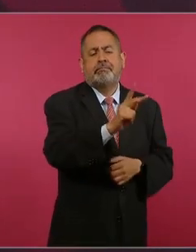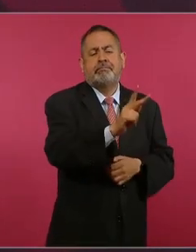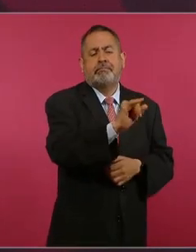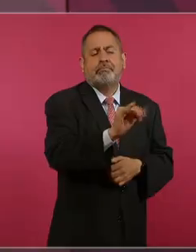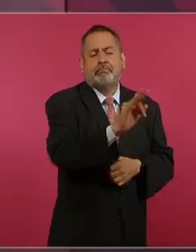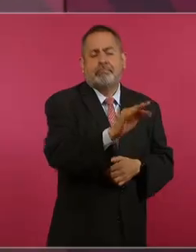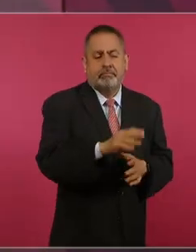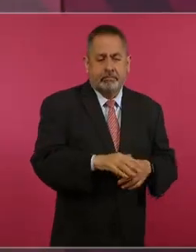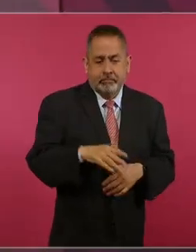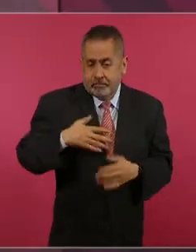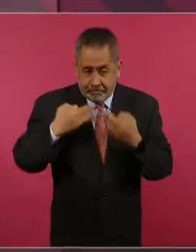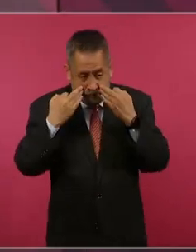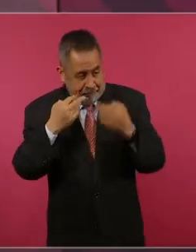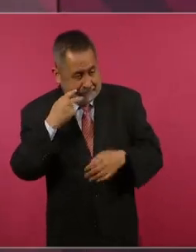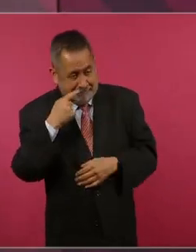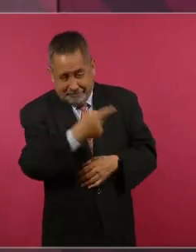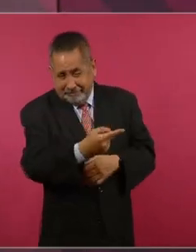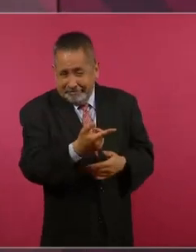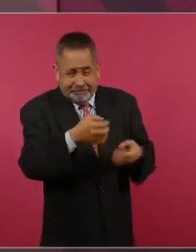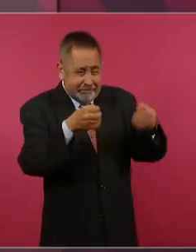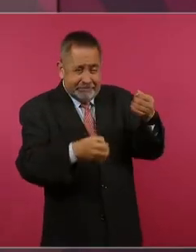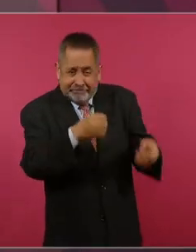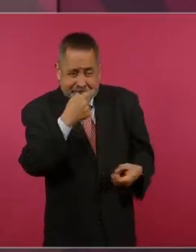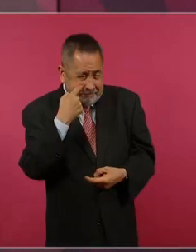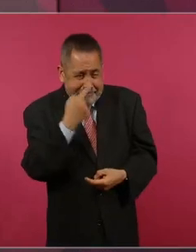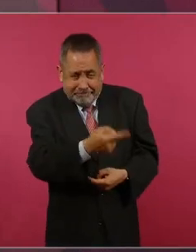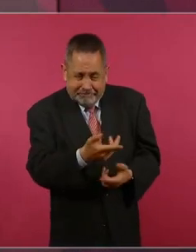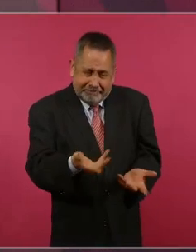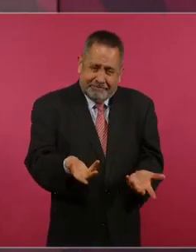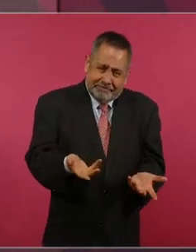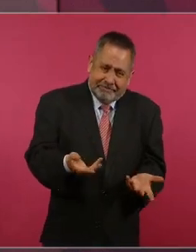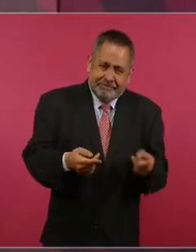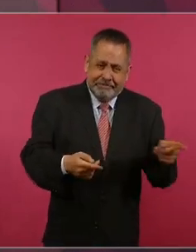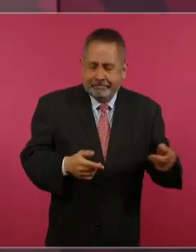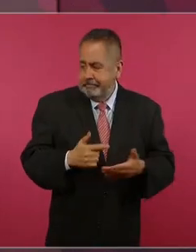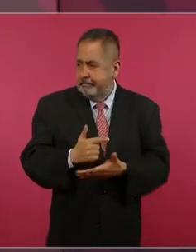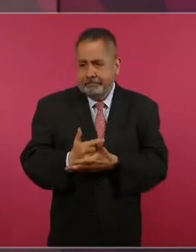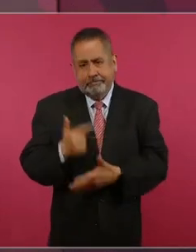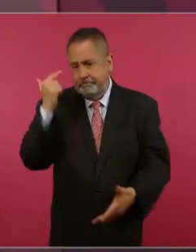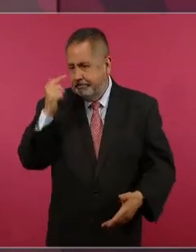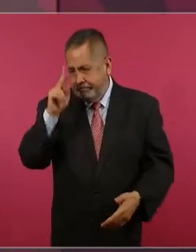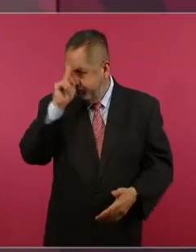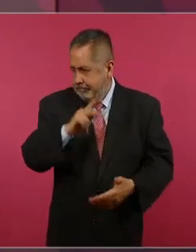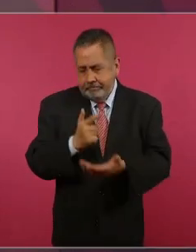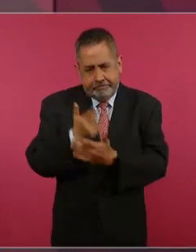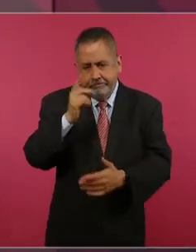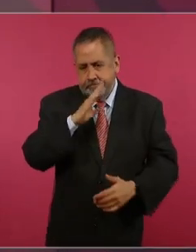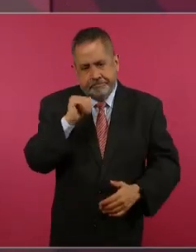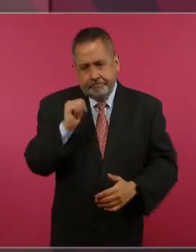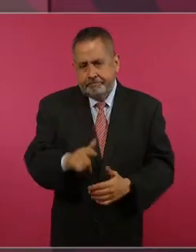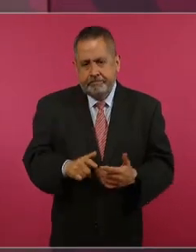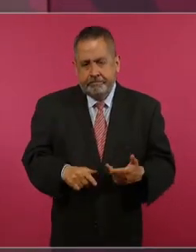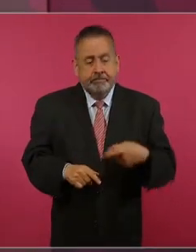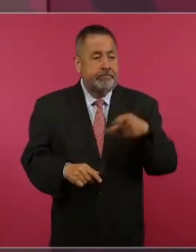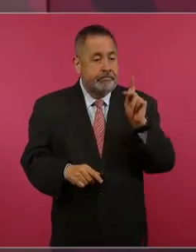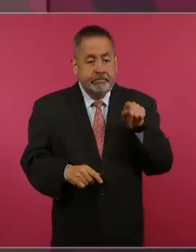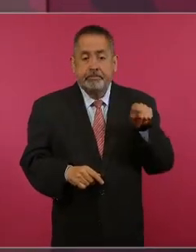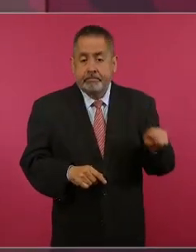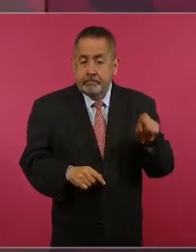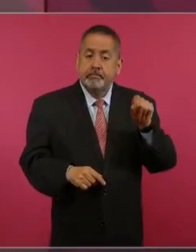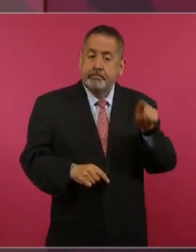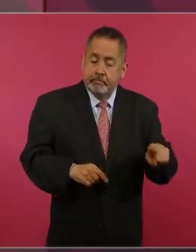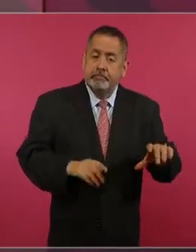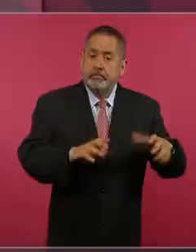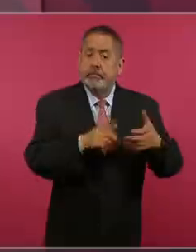bueno, eso que estamos viendo de los jueces es gravísimo, pero han llegado también